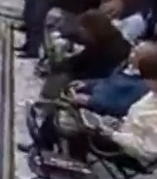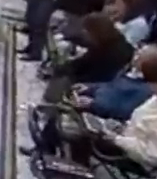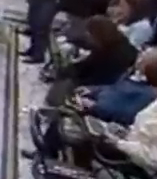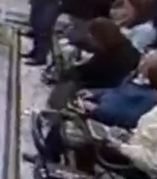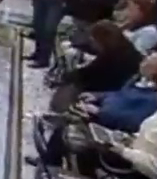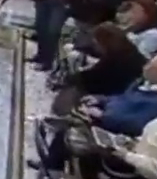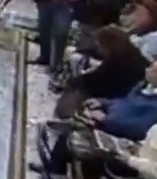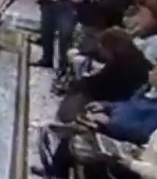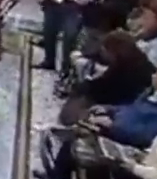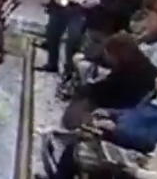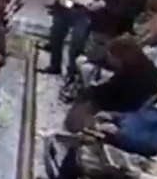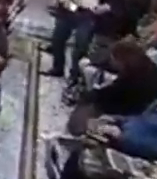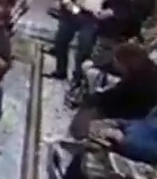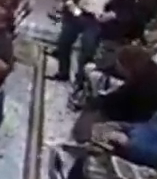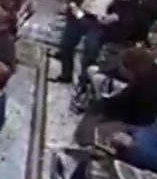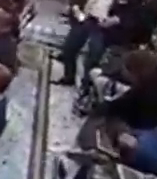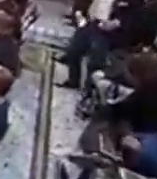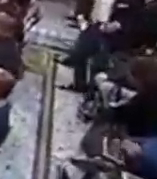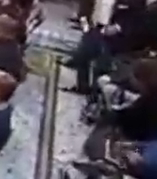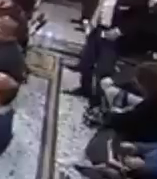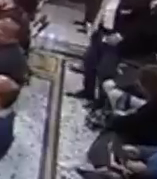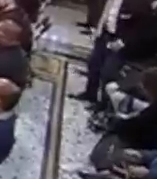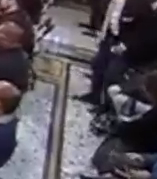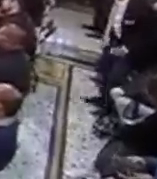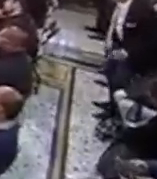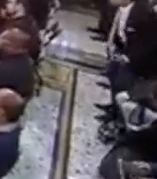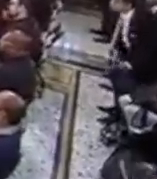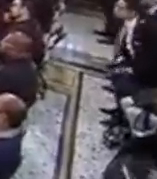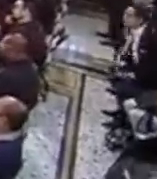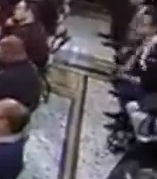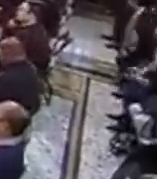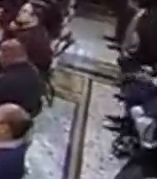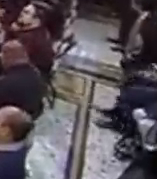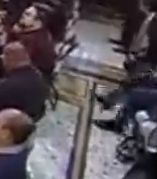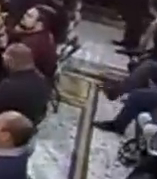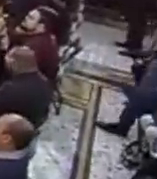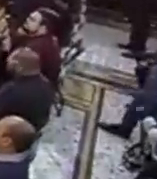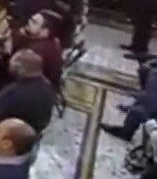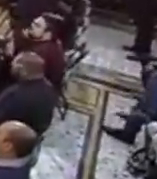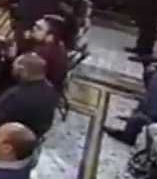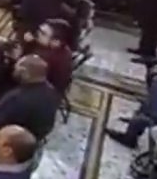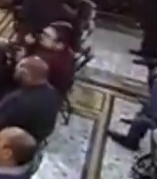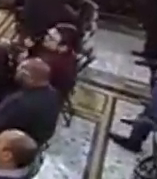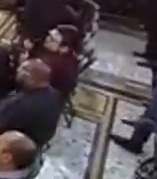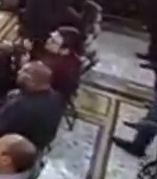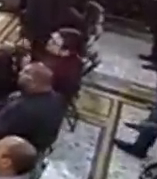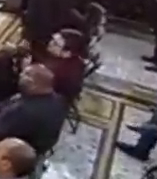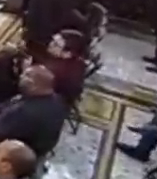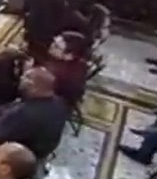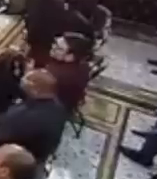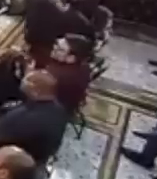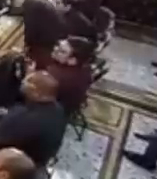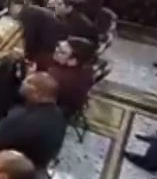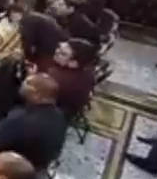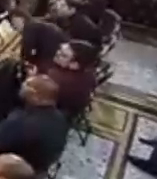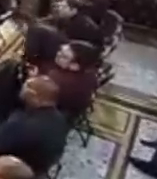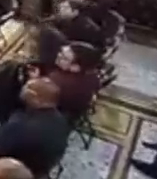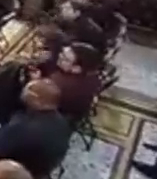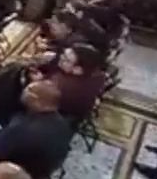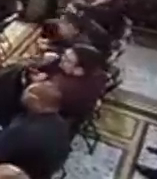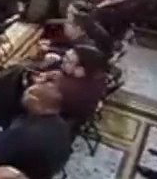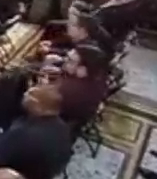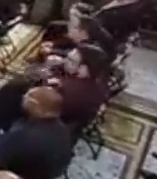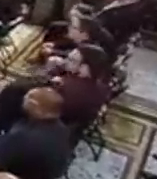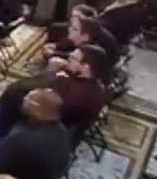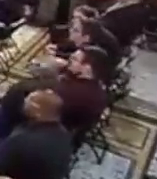Solo para informarles que en estos momentos va a haber una conferencia de prensa sobre el tema de las estancias infantiles. Está la